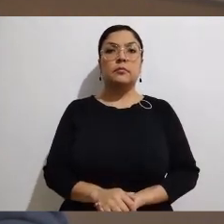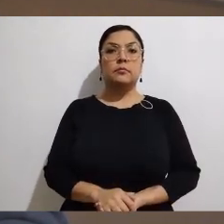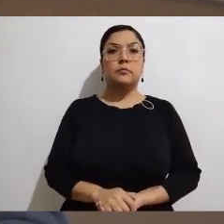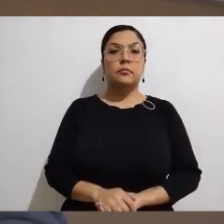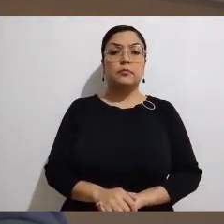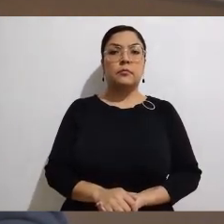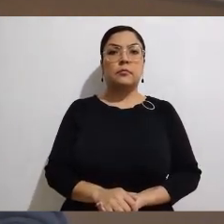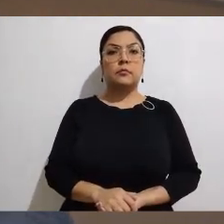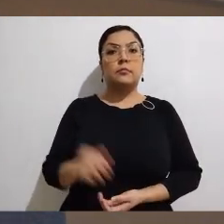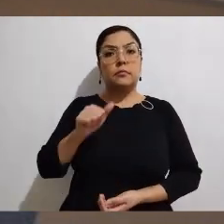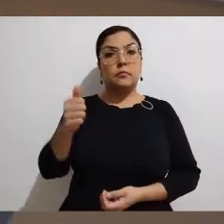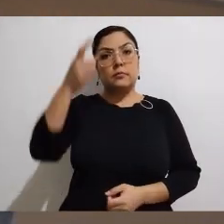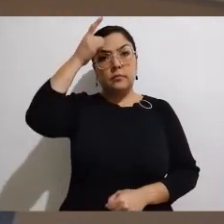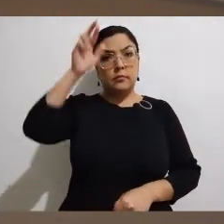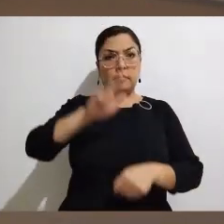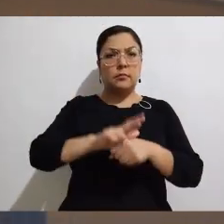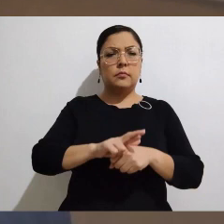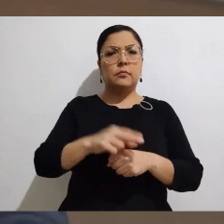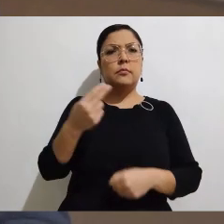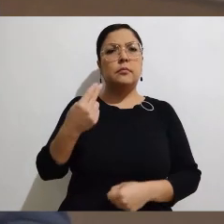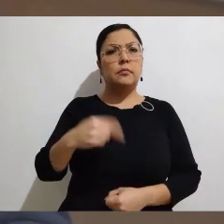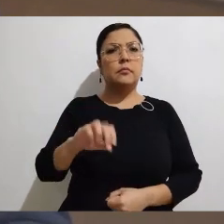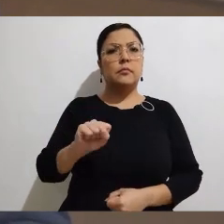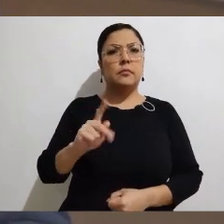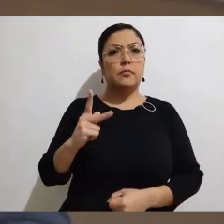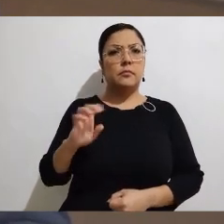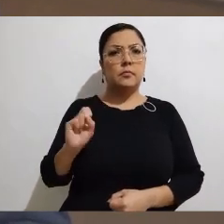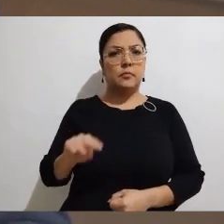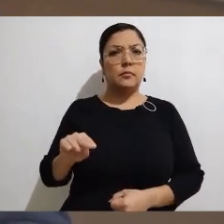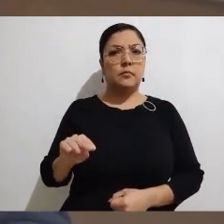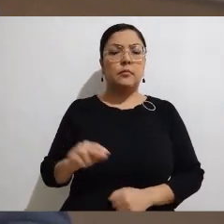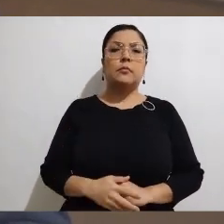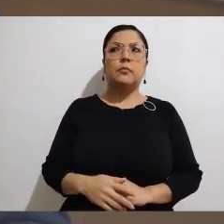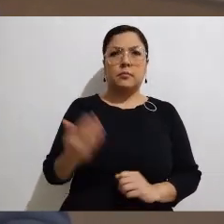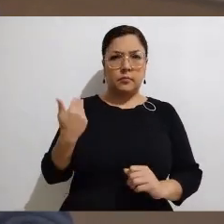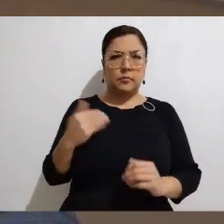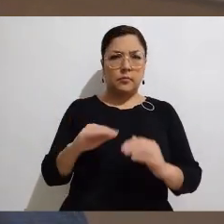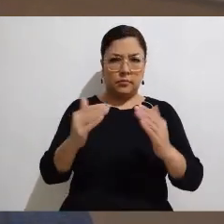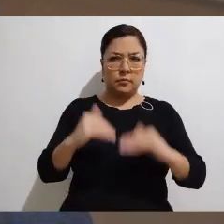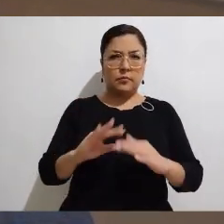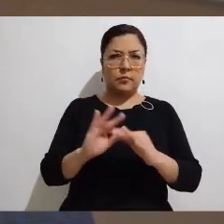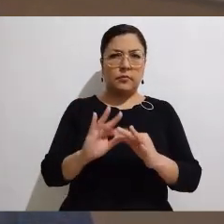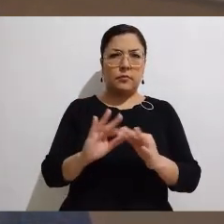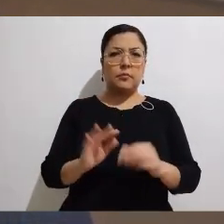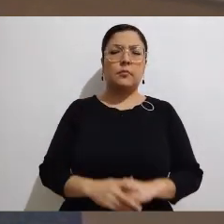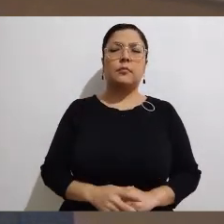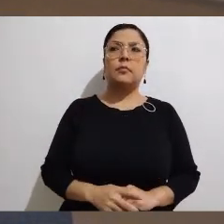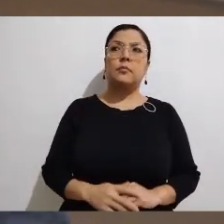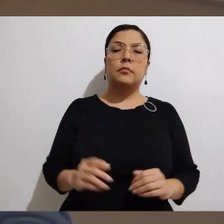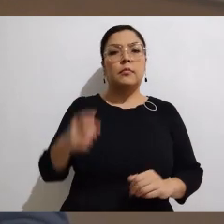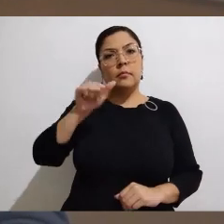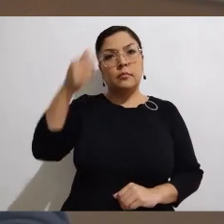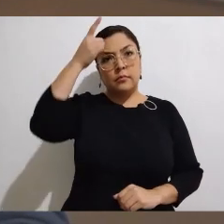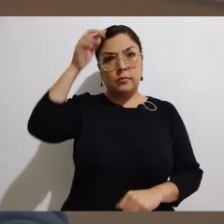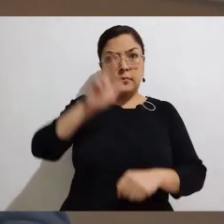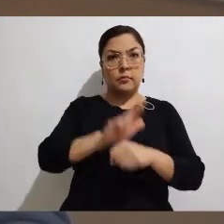Y por ahí pues, está la dirección del SPEN, que ahorita vamos a tocar por ahí ese tema, la dirección